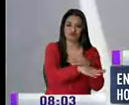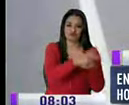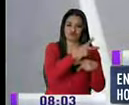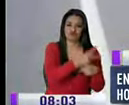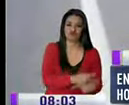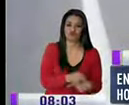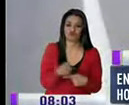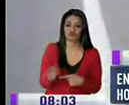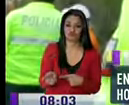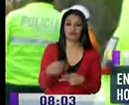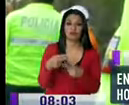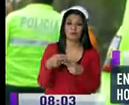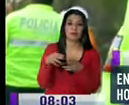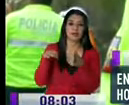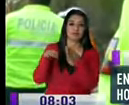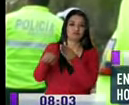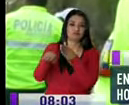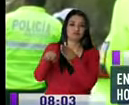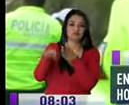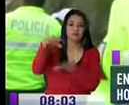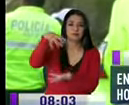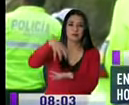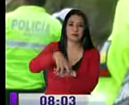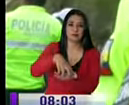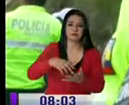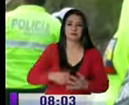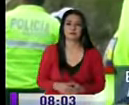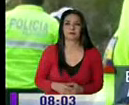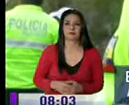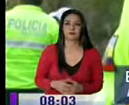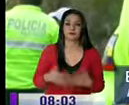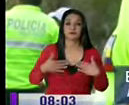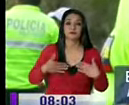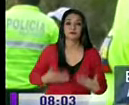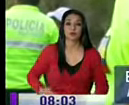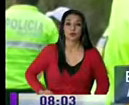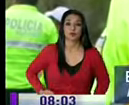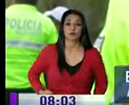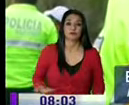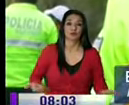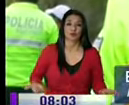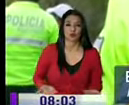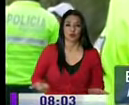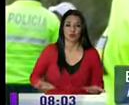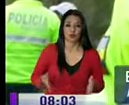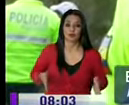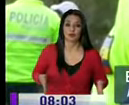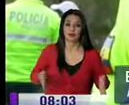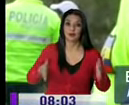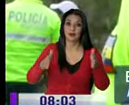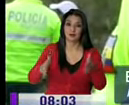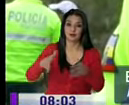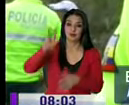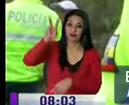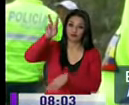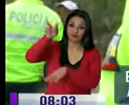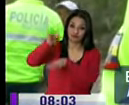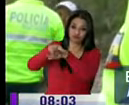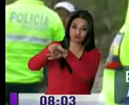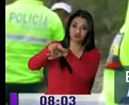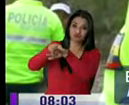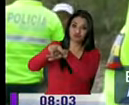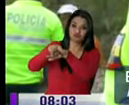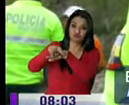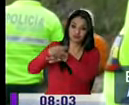de la ciudad de Cayambe. Estaba en posición de cúbito dorsal. Efectivamente tenía algunos signos